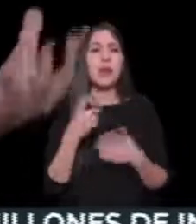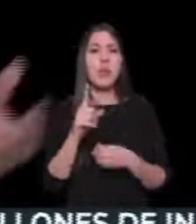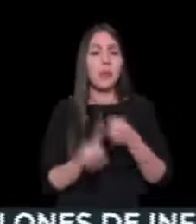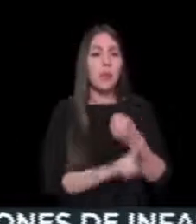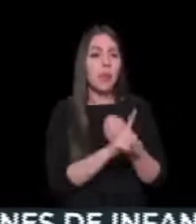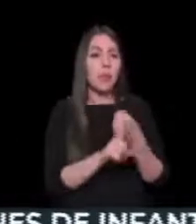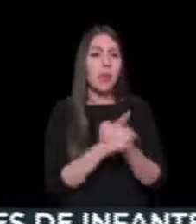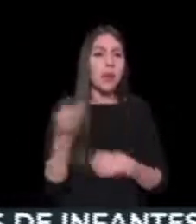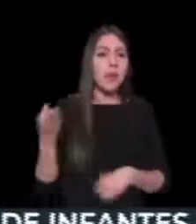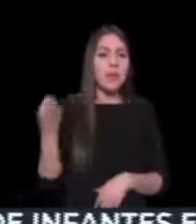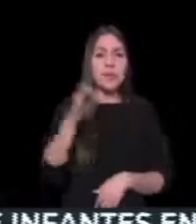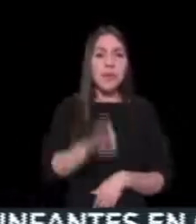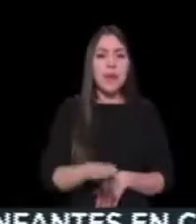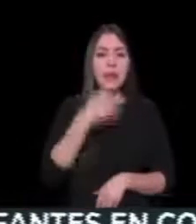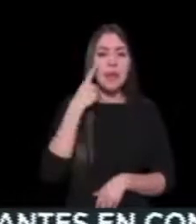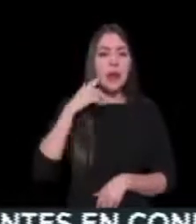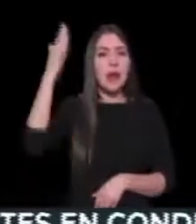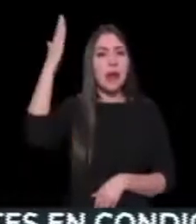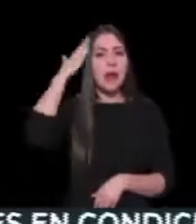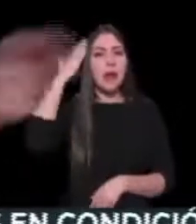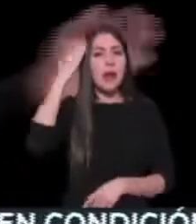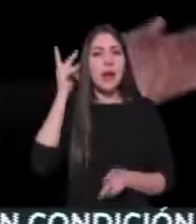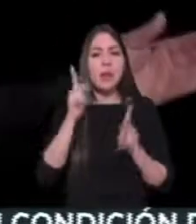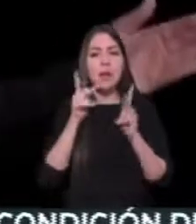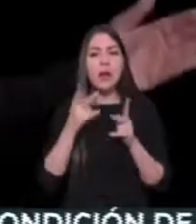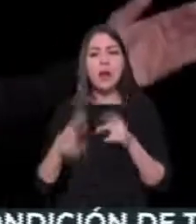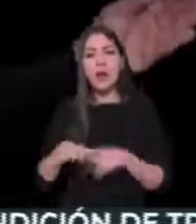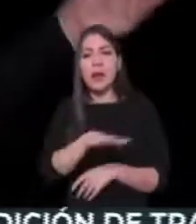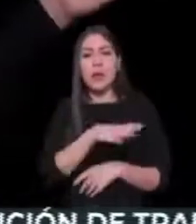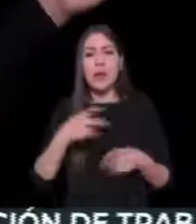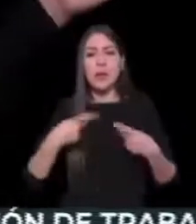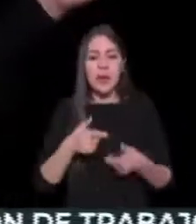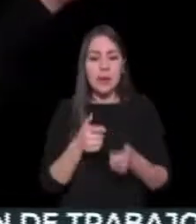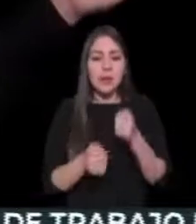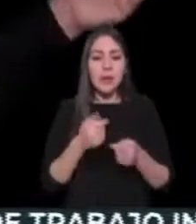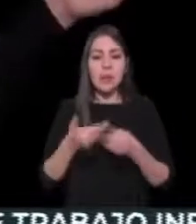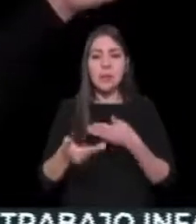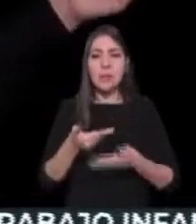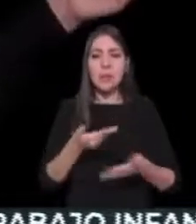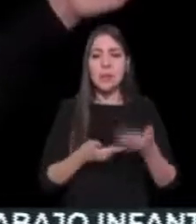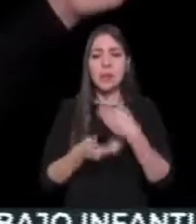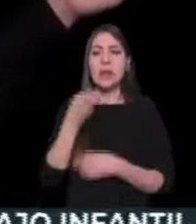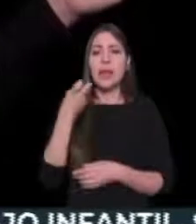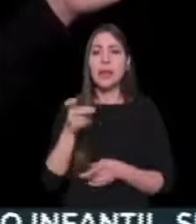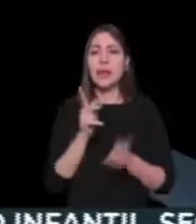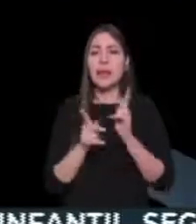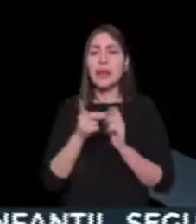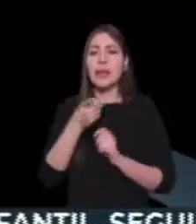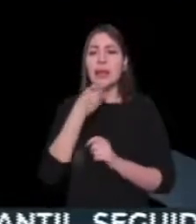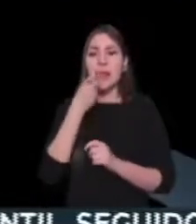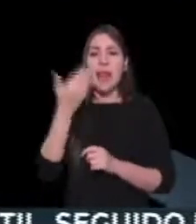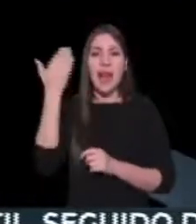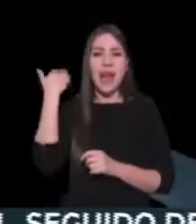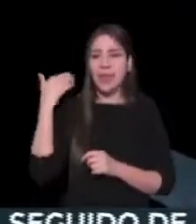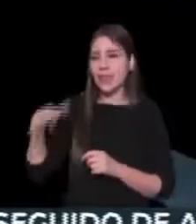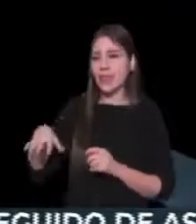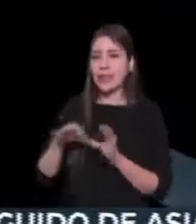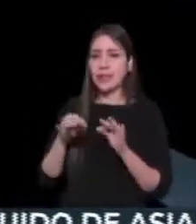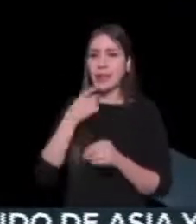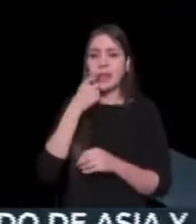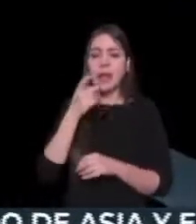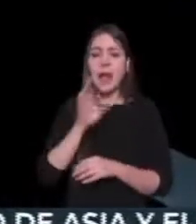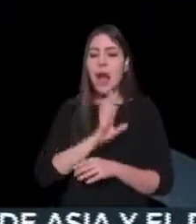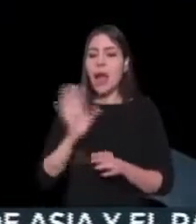tal manera que dominan la conversación pública. Entonces la conversación no fue lo que decías, lo de la meseta, ¿no? Incluso ni siquiera la